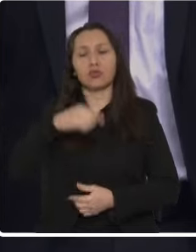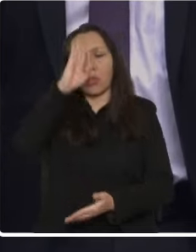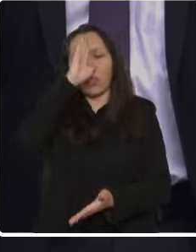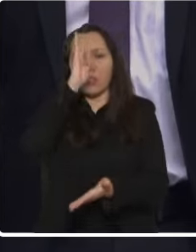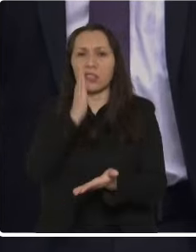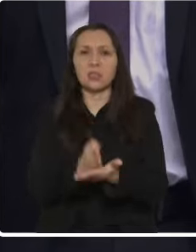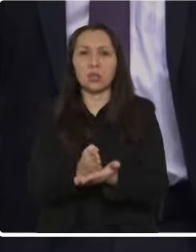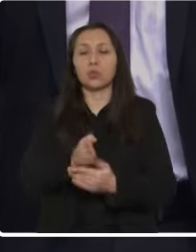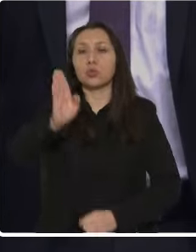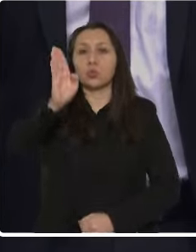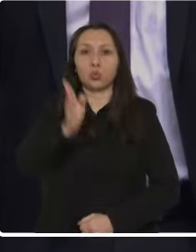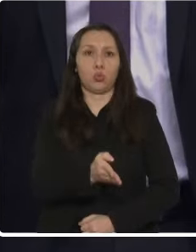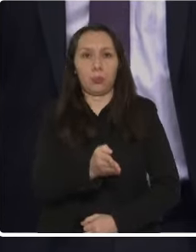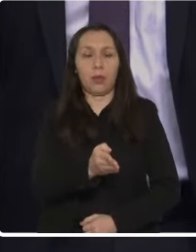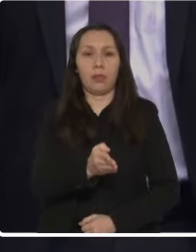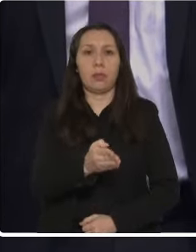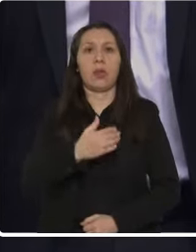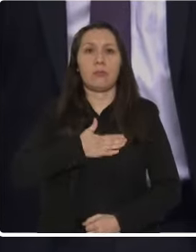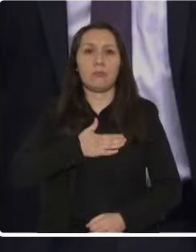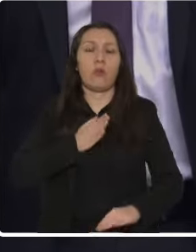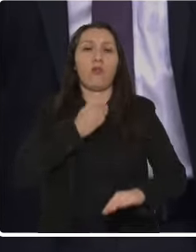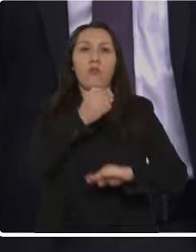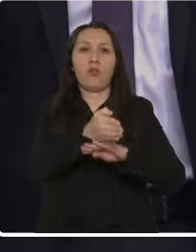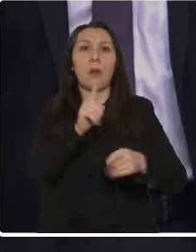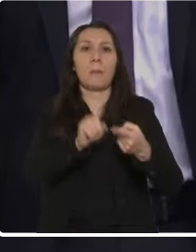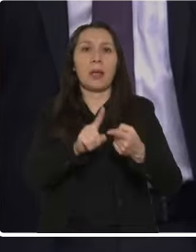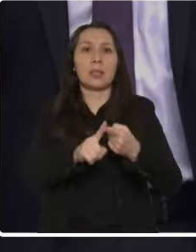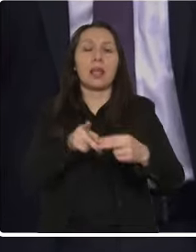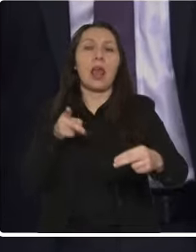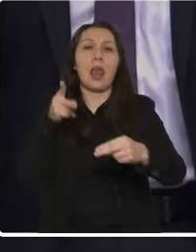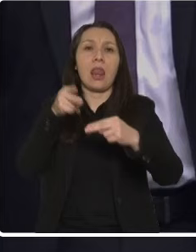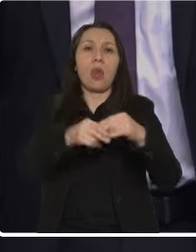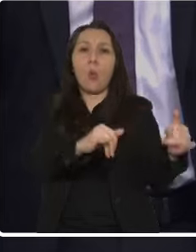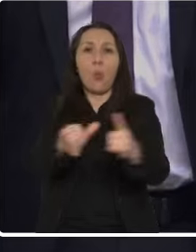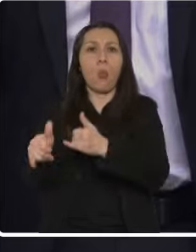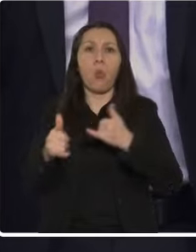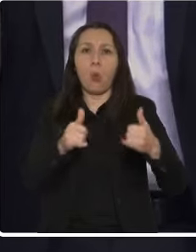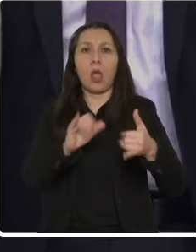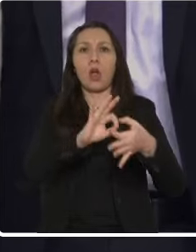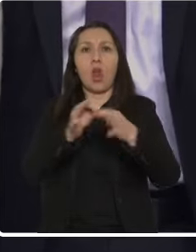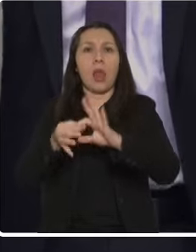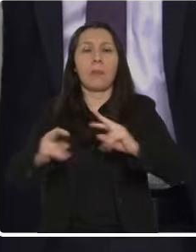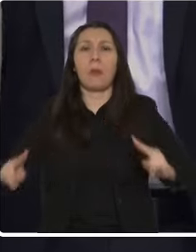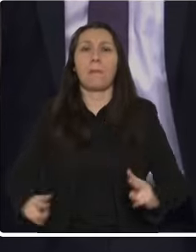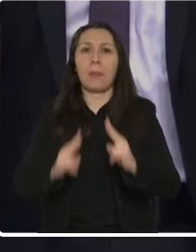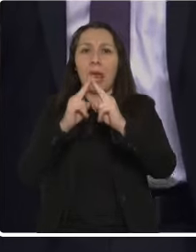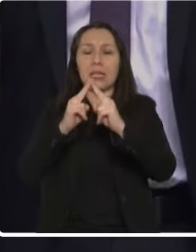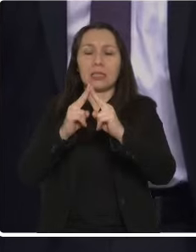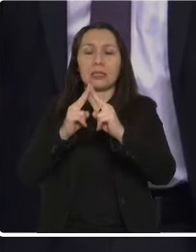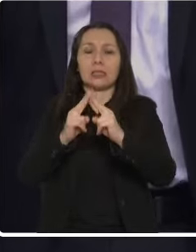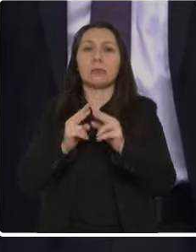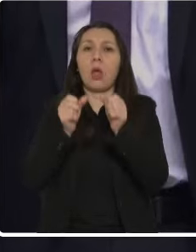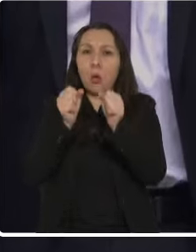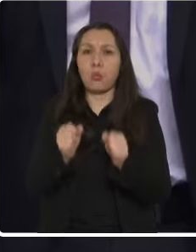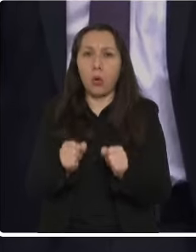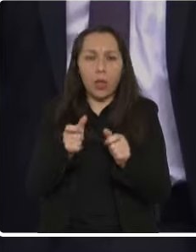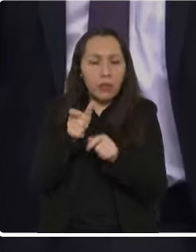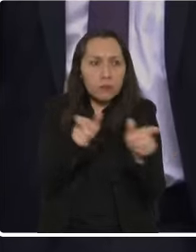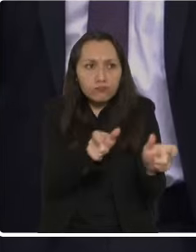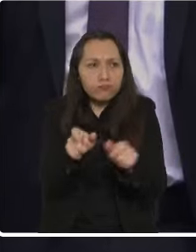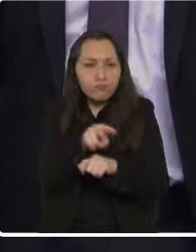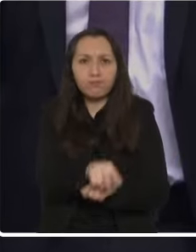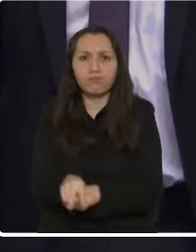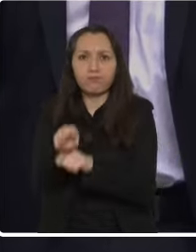decidido suspender mi participación en la inauguración de los Juegos Olímpicos de París para poder